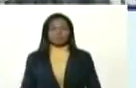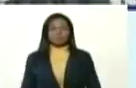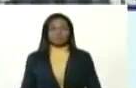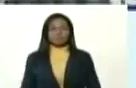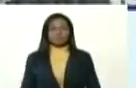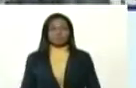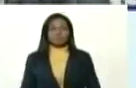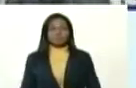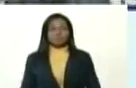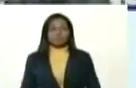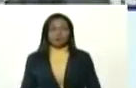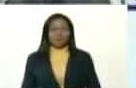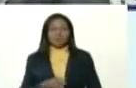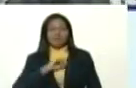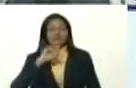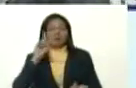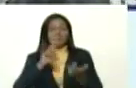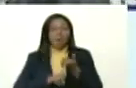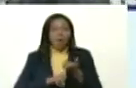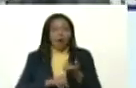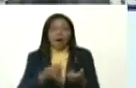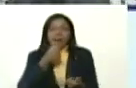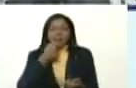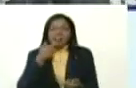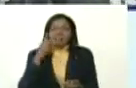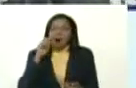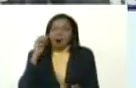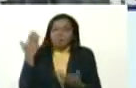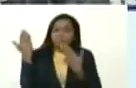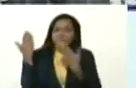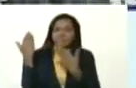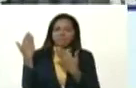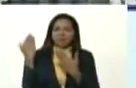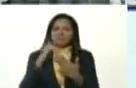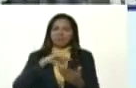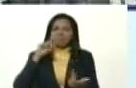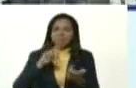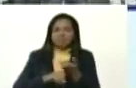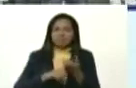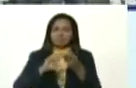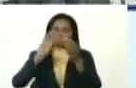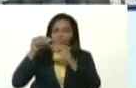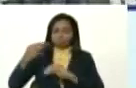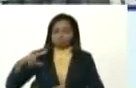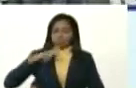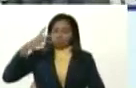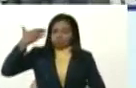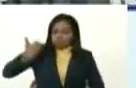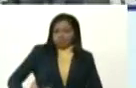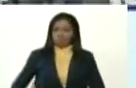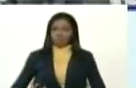Cilita la bonita, mira qué bonita está Cilia, mira. Pura elegancia.